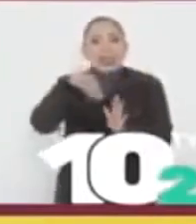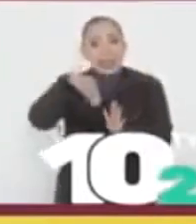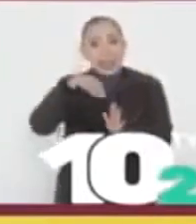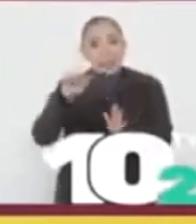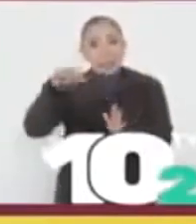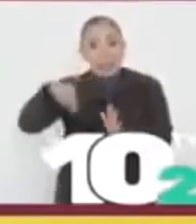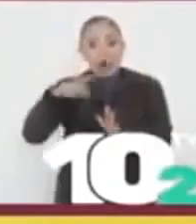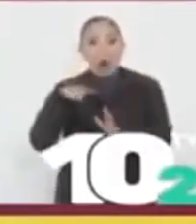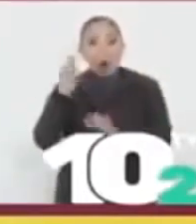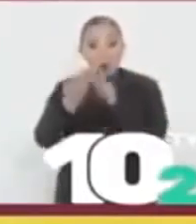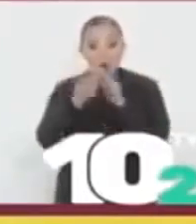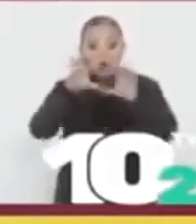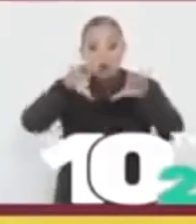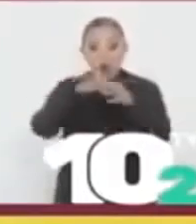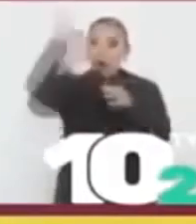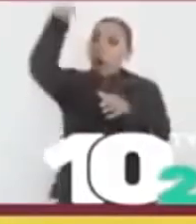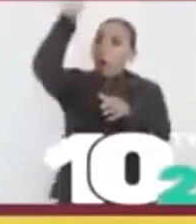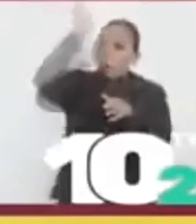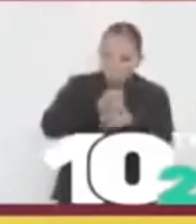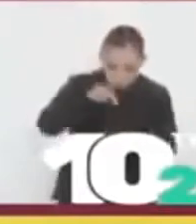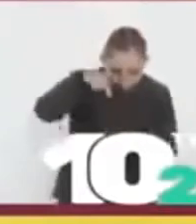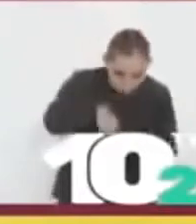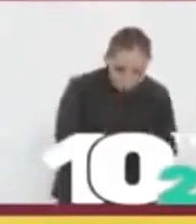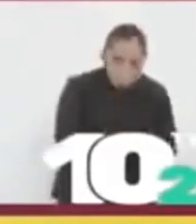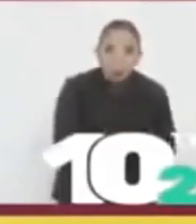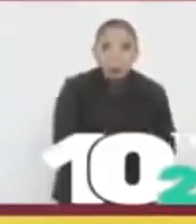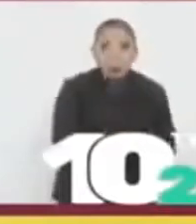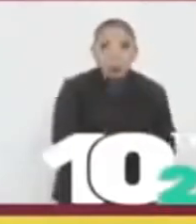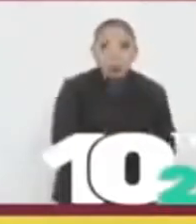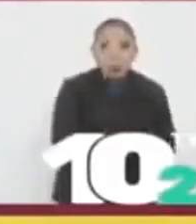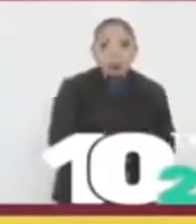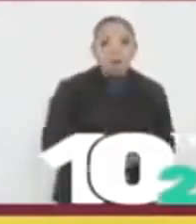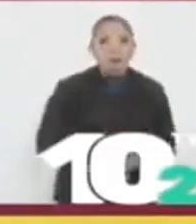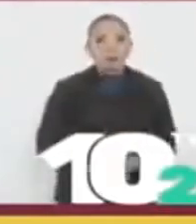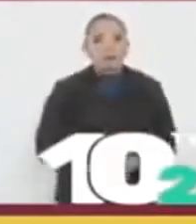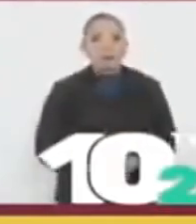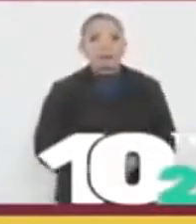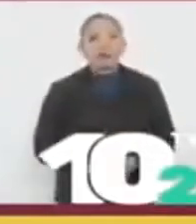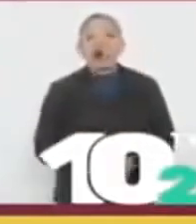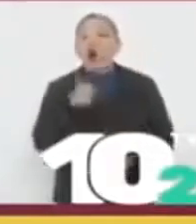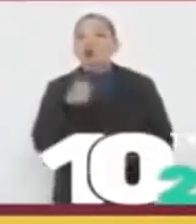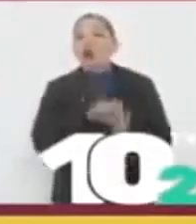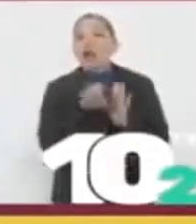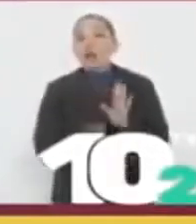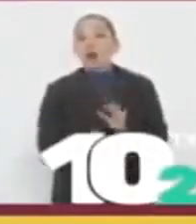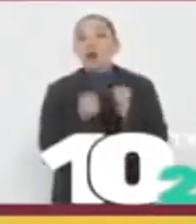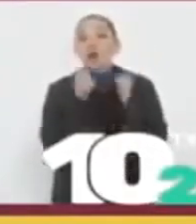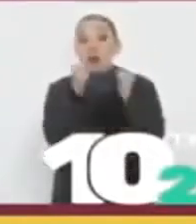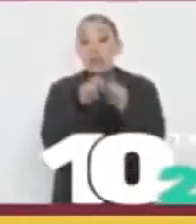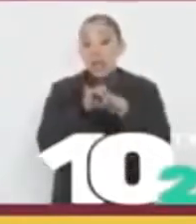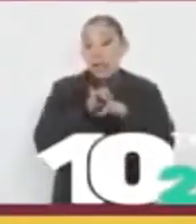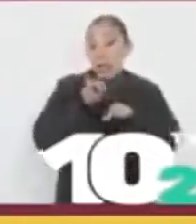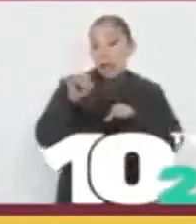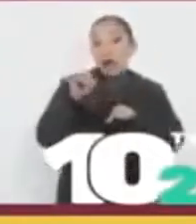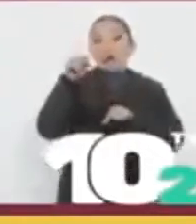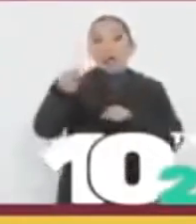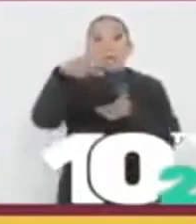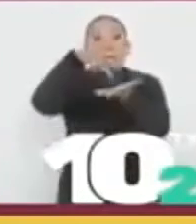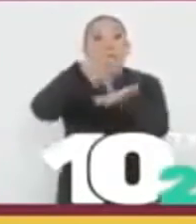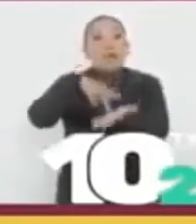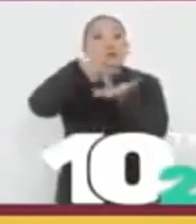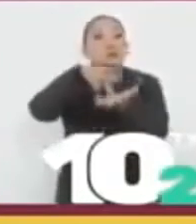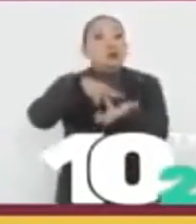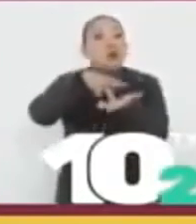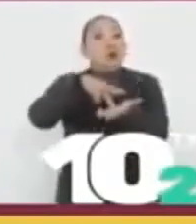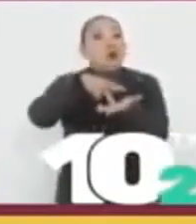de nuestro planeta, que atrae los objetos hacia la superficie terrestre. Otro ejemplo de fuerza a distancia es el peso